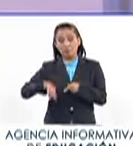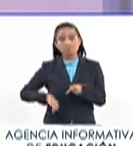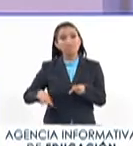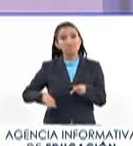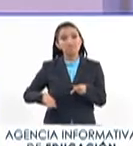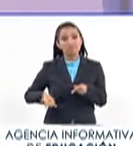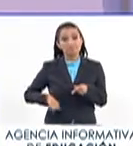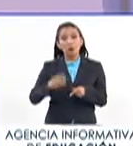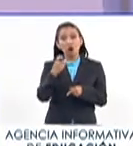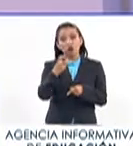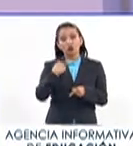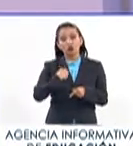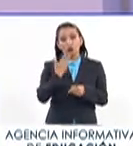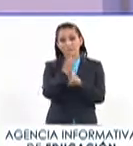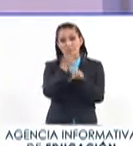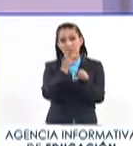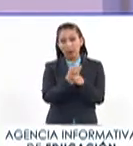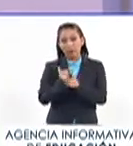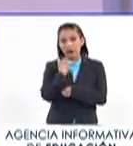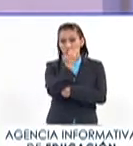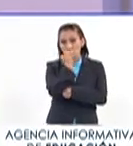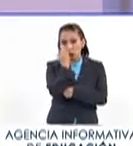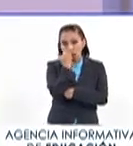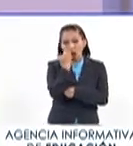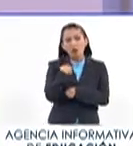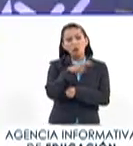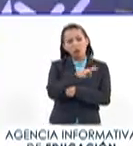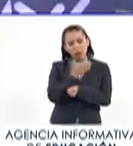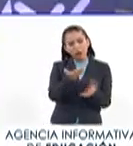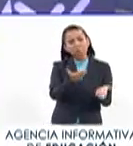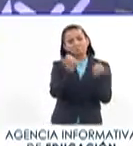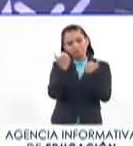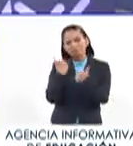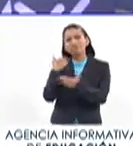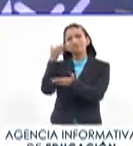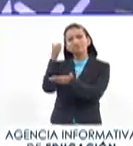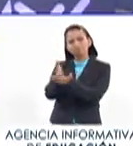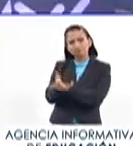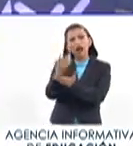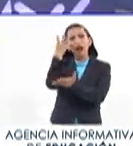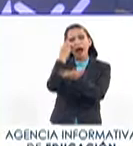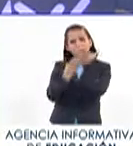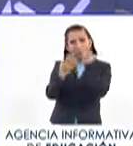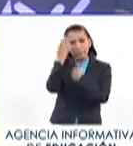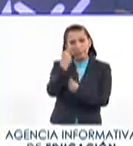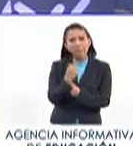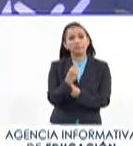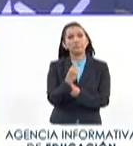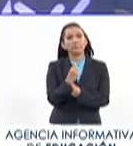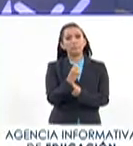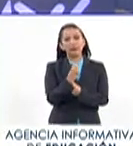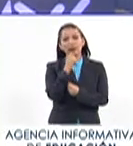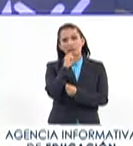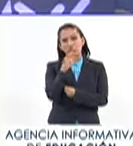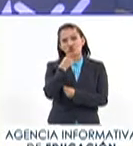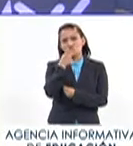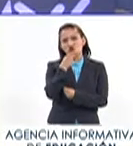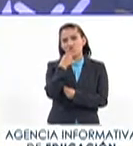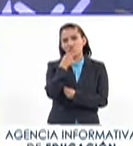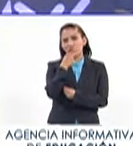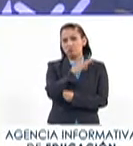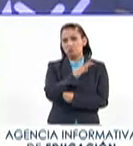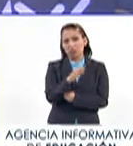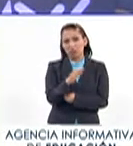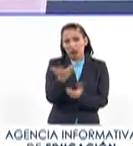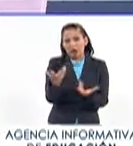interesen. Por eso es que yo también los invito a mi escuela a que puedan venir a aprender. Y también los oyentes, si se